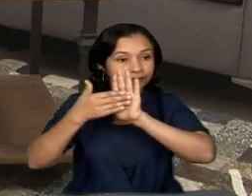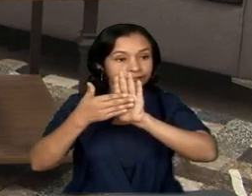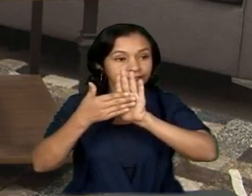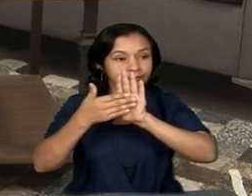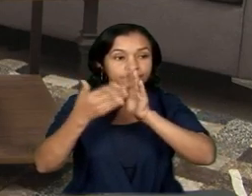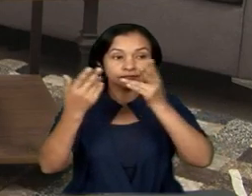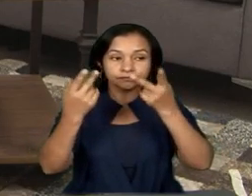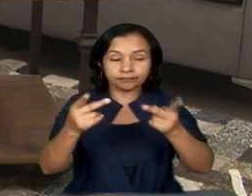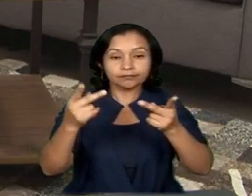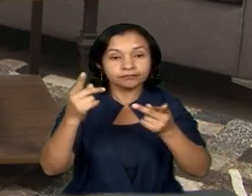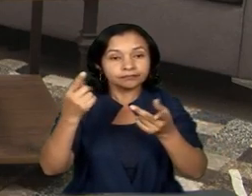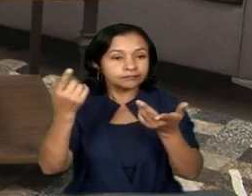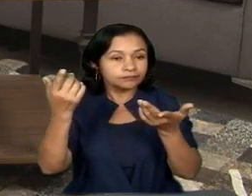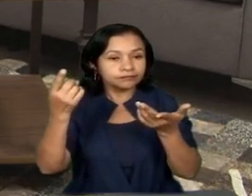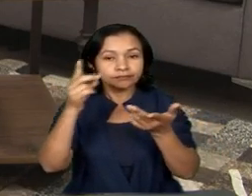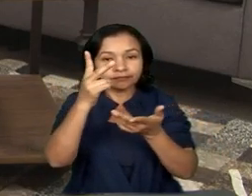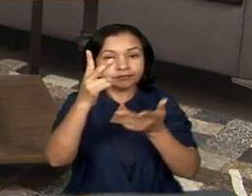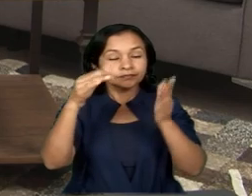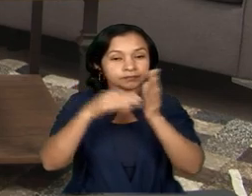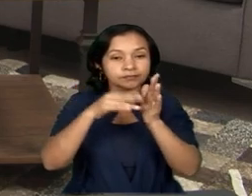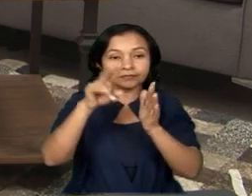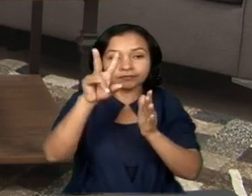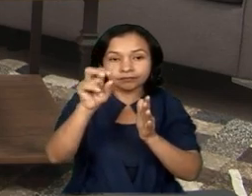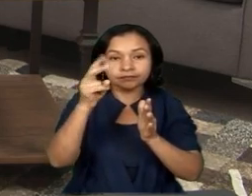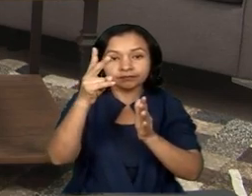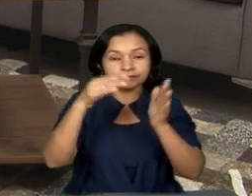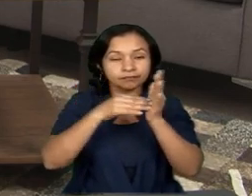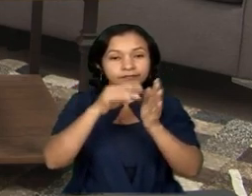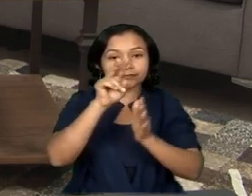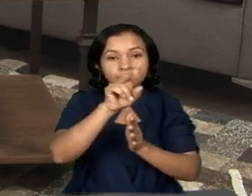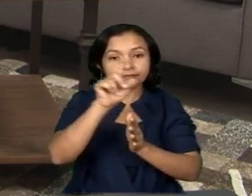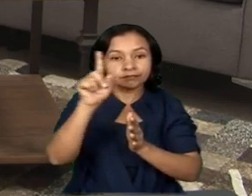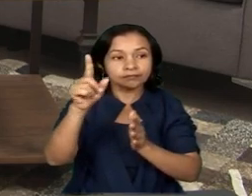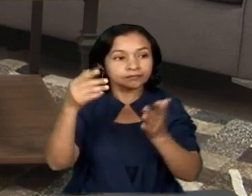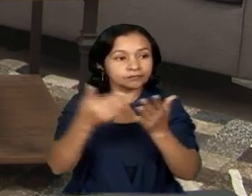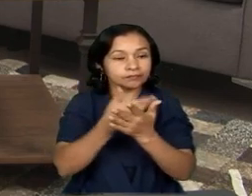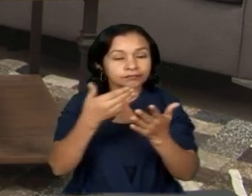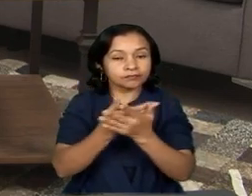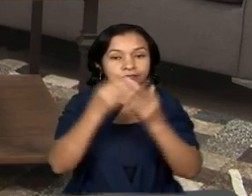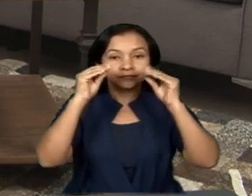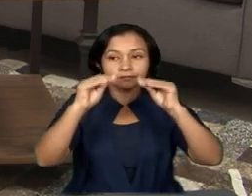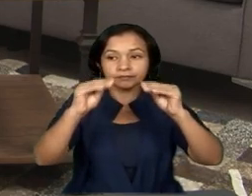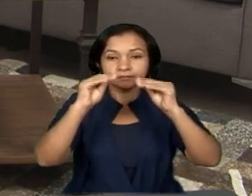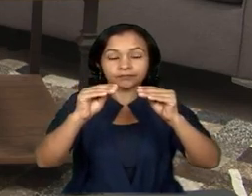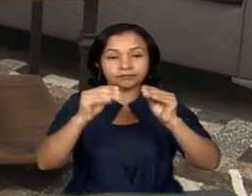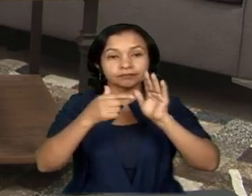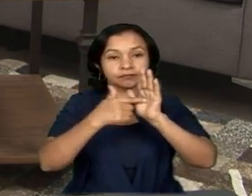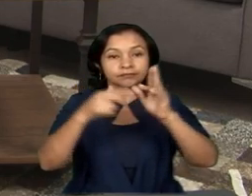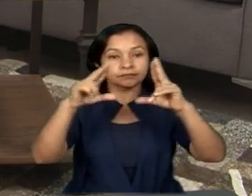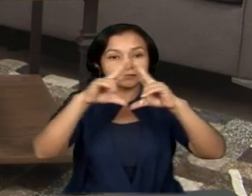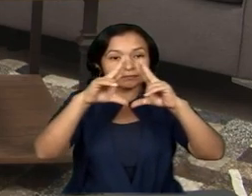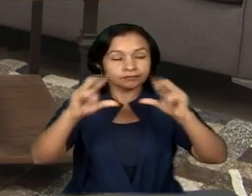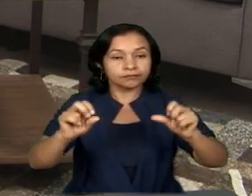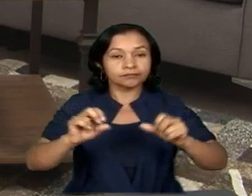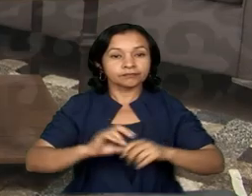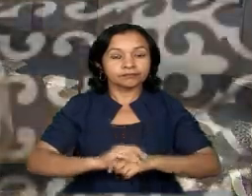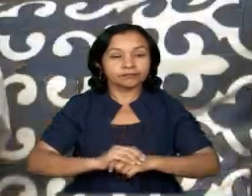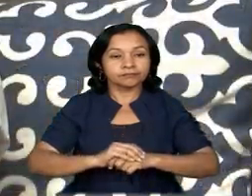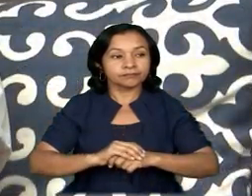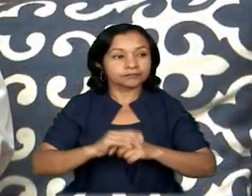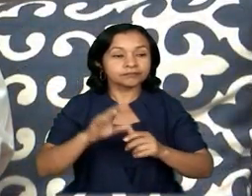alguna, creo que para el 2020, 2021, estaremos hablando de un nuevo paradigma de la educación a partir del ejemplo nicaragüense. Así es.